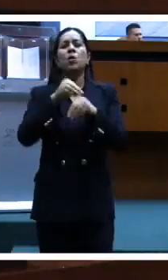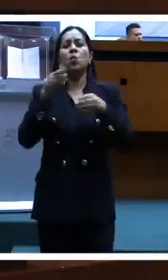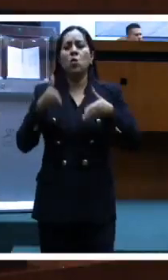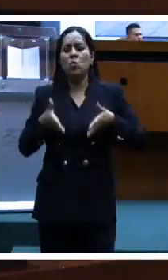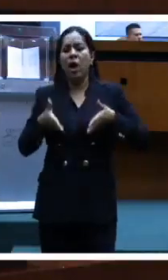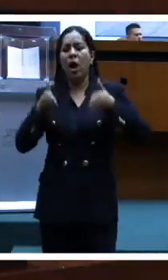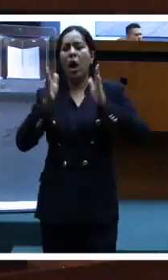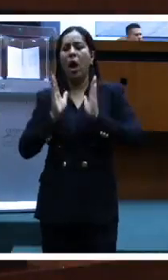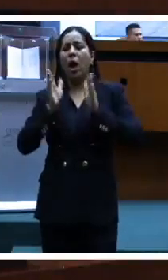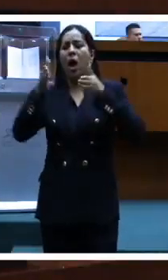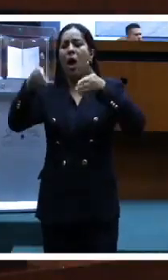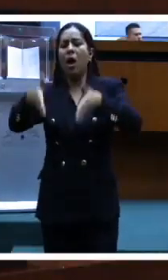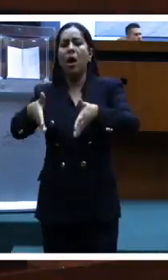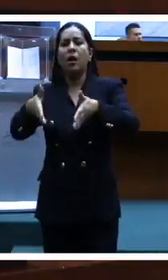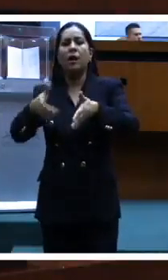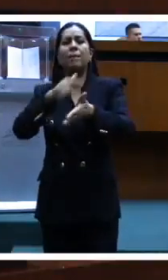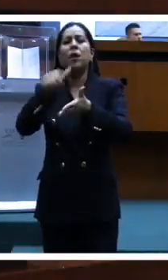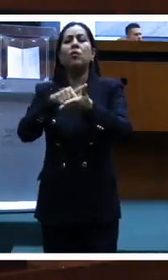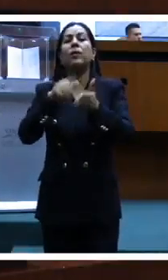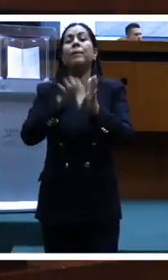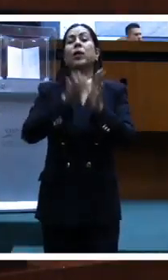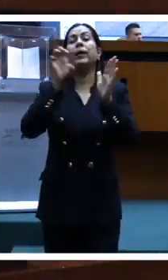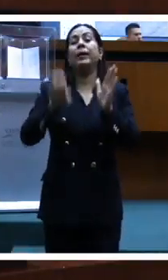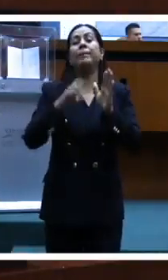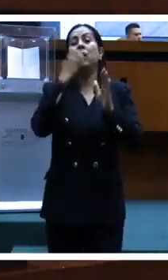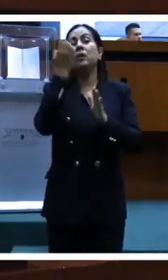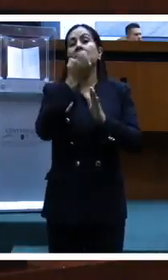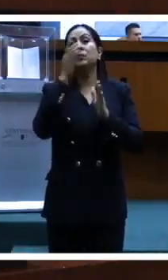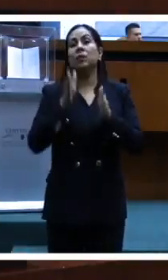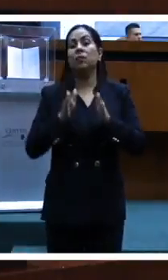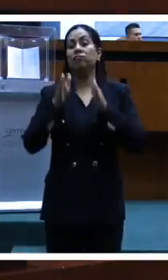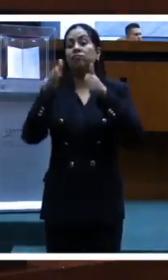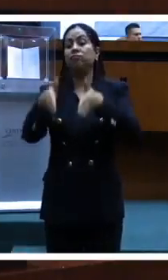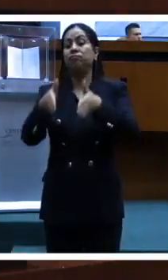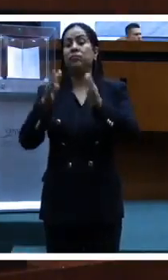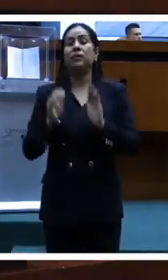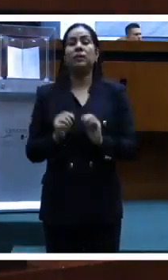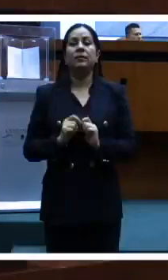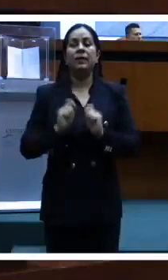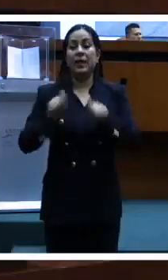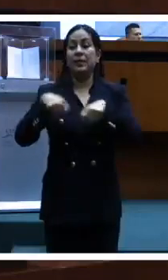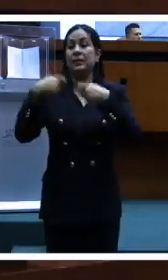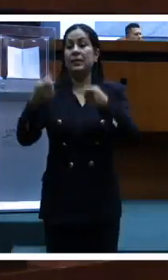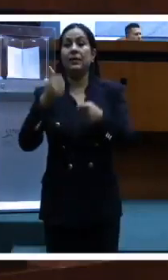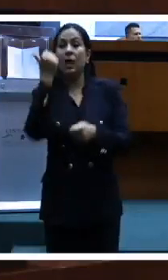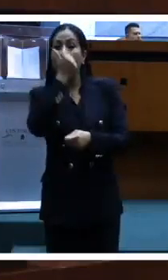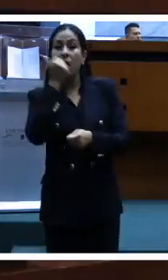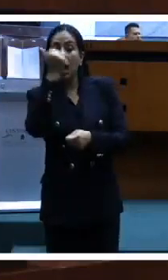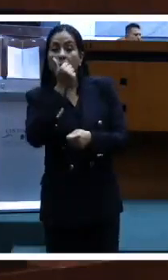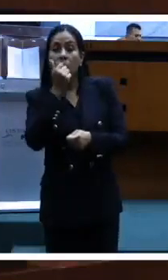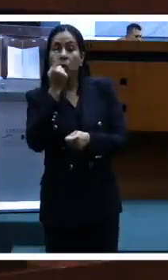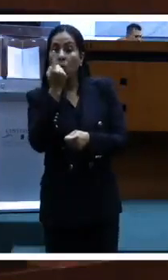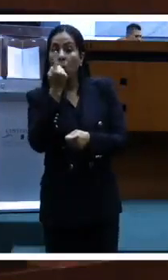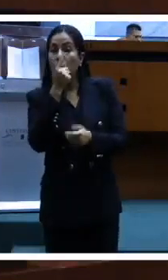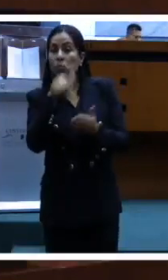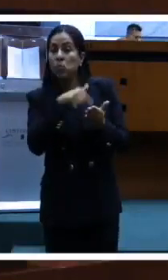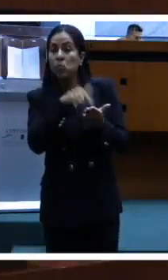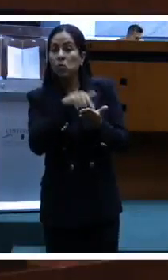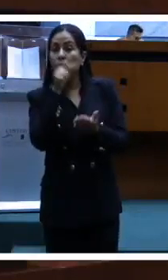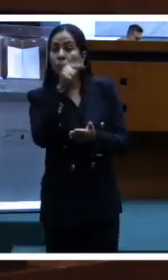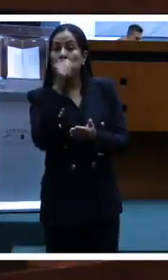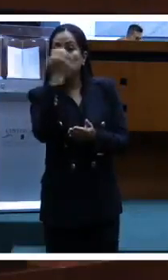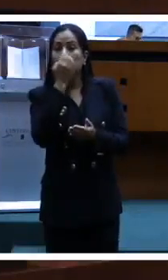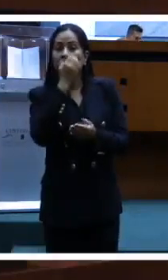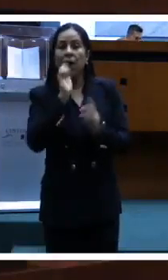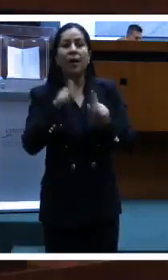de acceso en un lugar, como por ejemplo en las escuelas, y cuando se les asigna al alumno un grado, resulta que